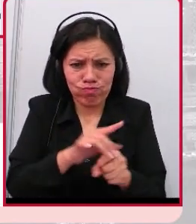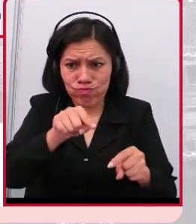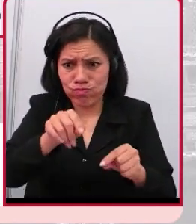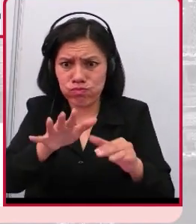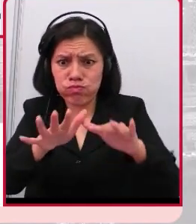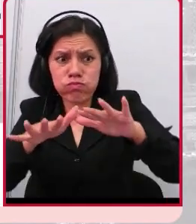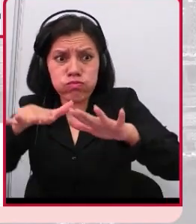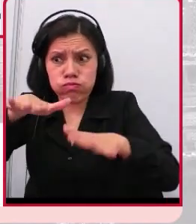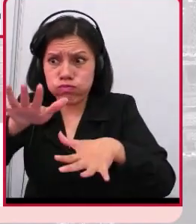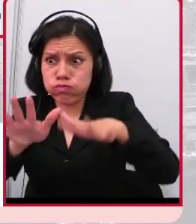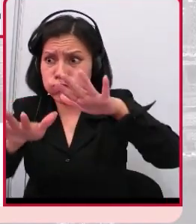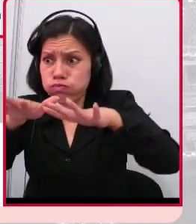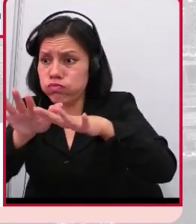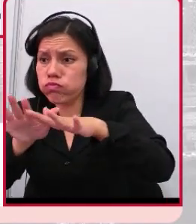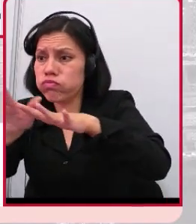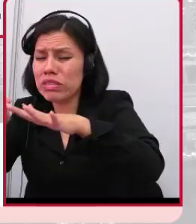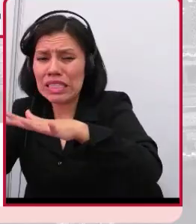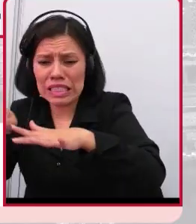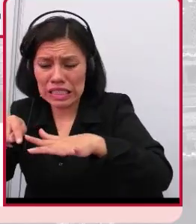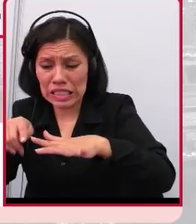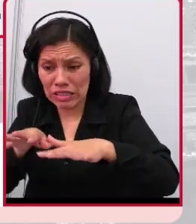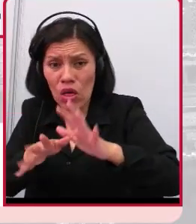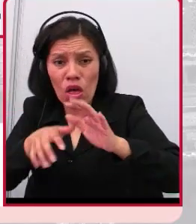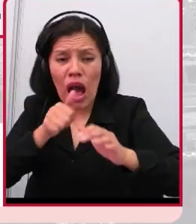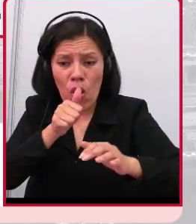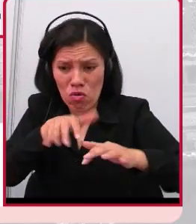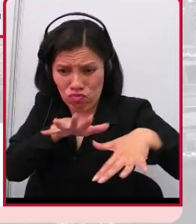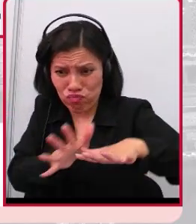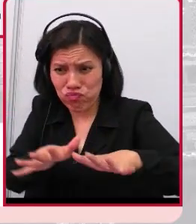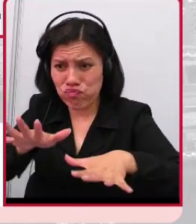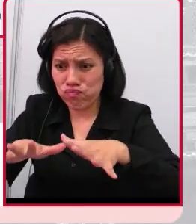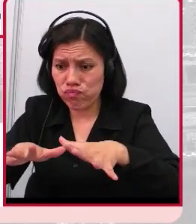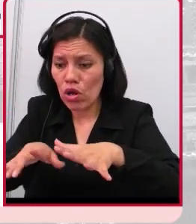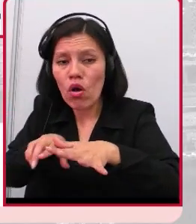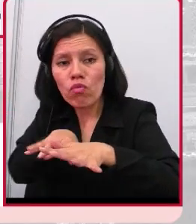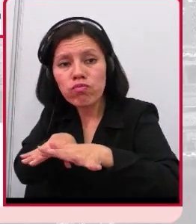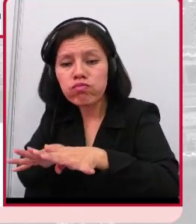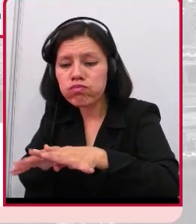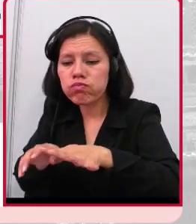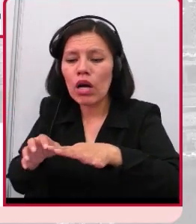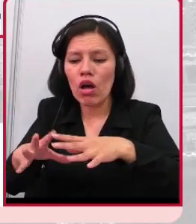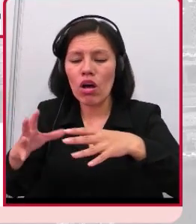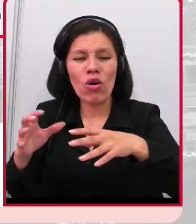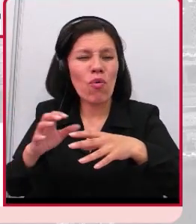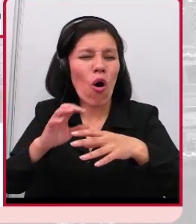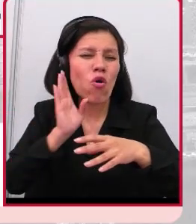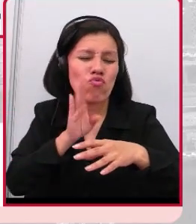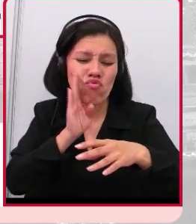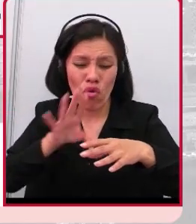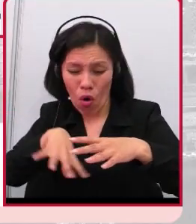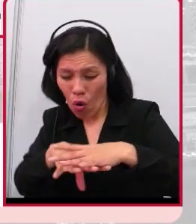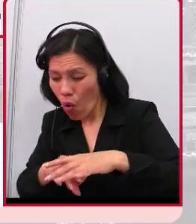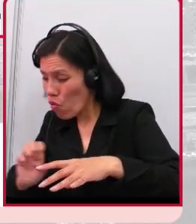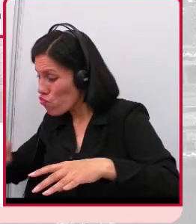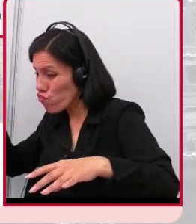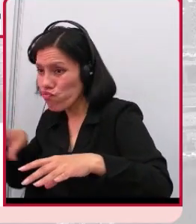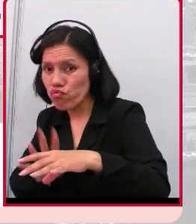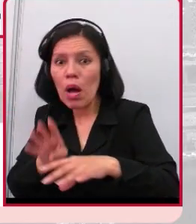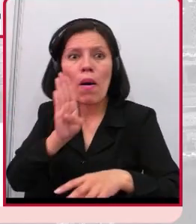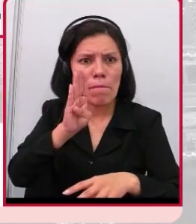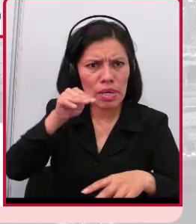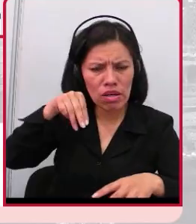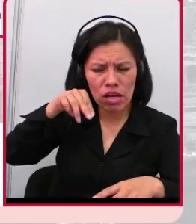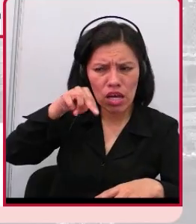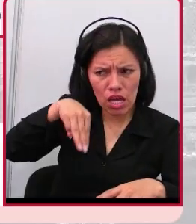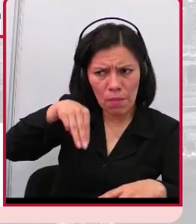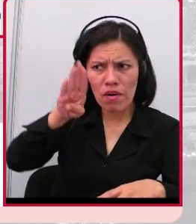pierde en el relave, afectando la recuperación del valioso de molibdeno. Y qué decir la calidad del concentrado, que no